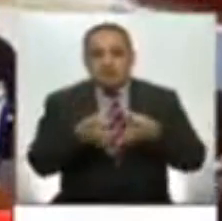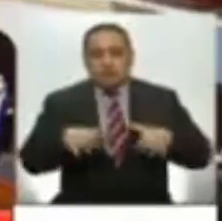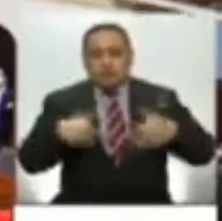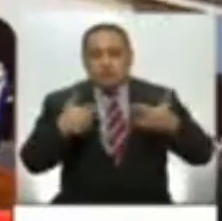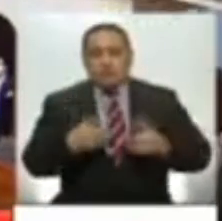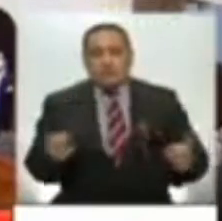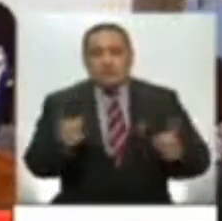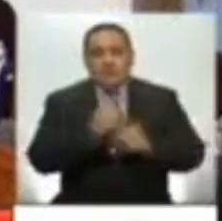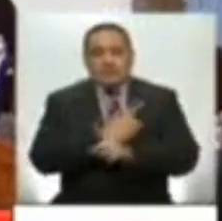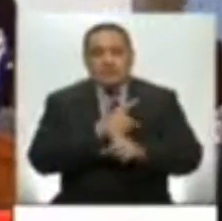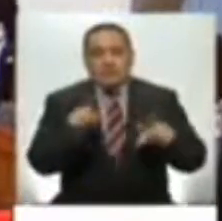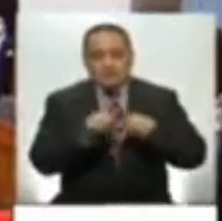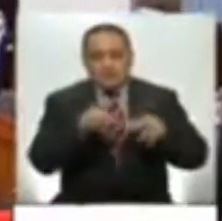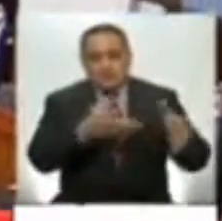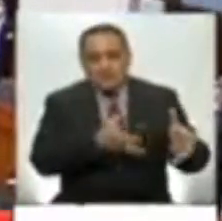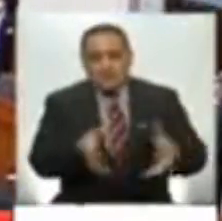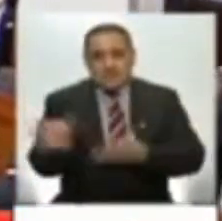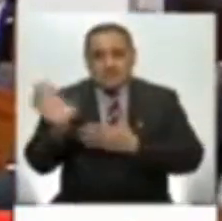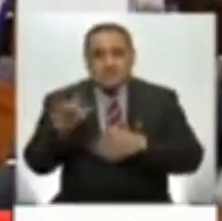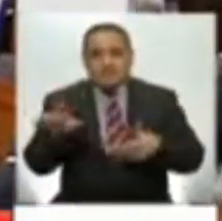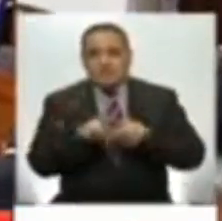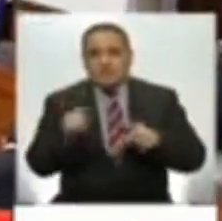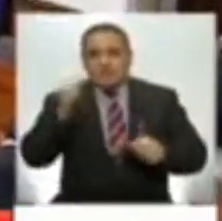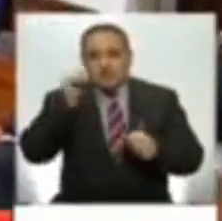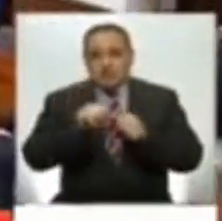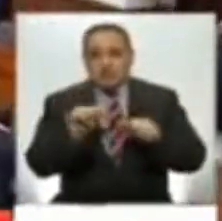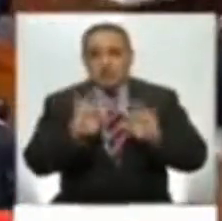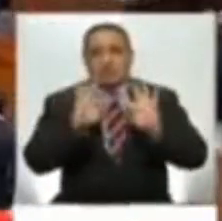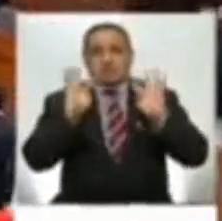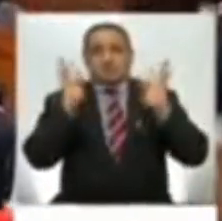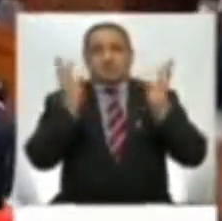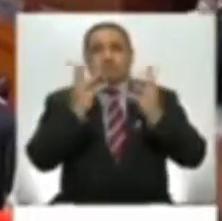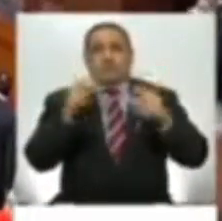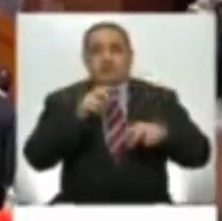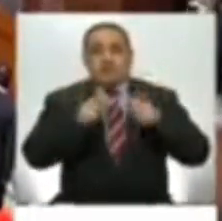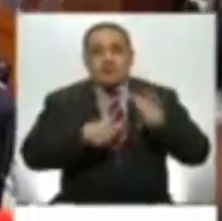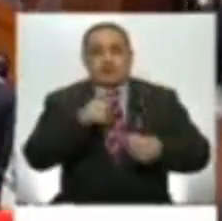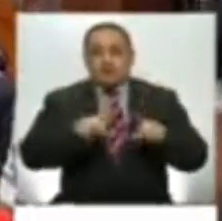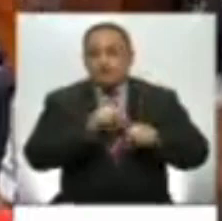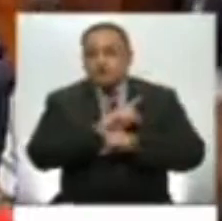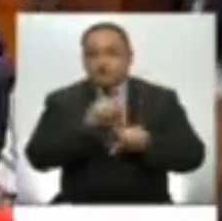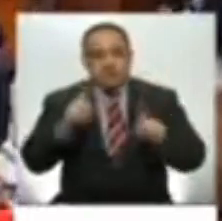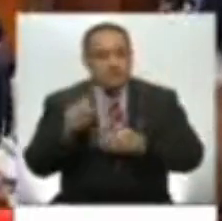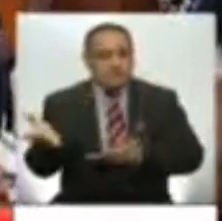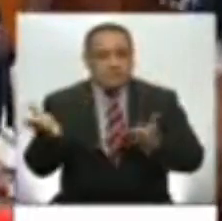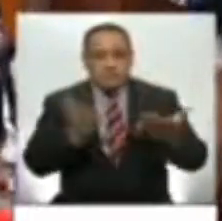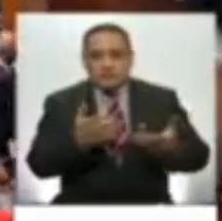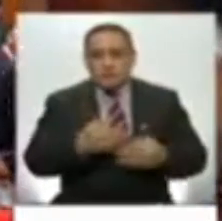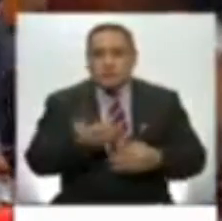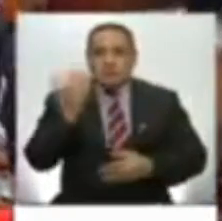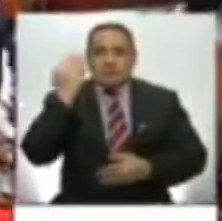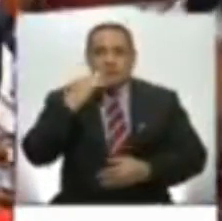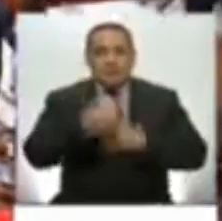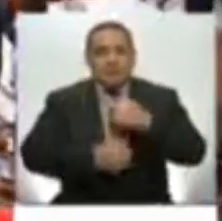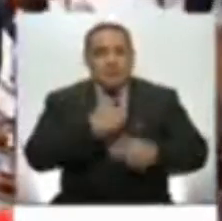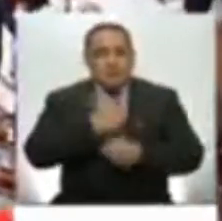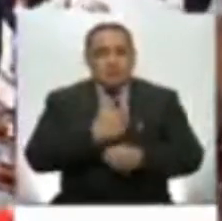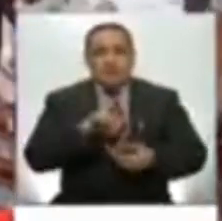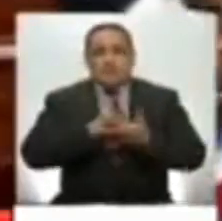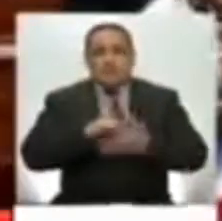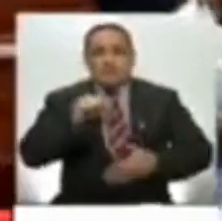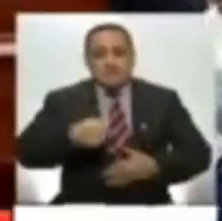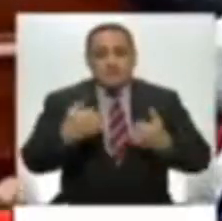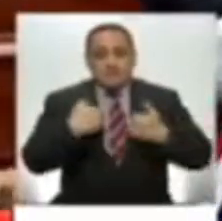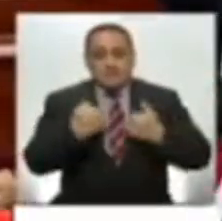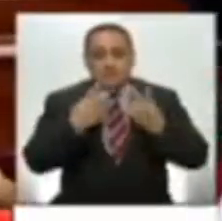pueda rotar y salir. Recordar también que en las galerías no hay personas, no hay invitados, a diferencia de años anteriores, sí se ha